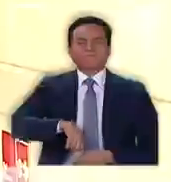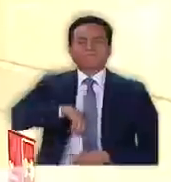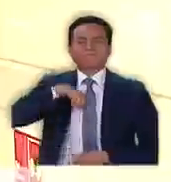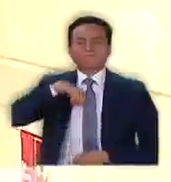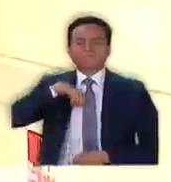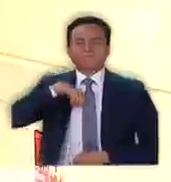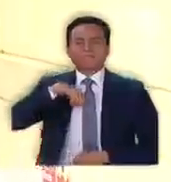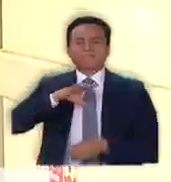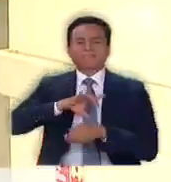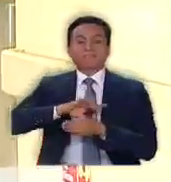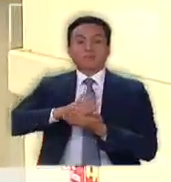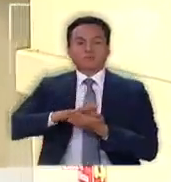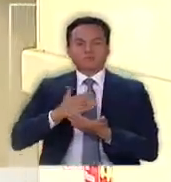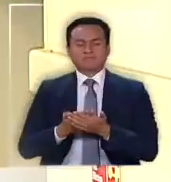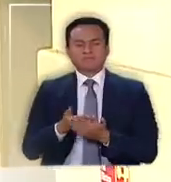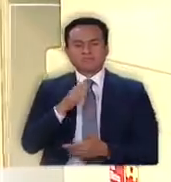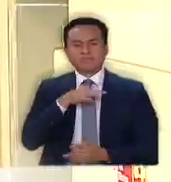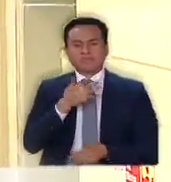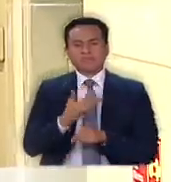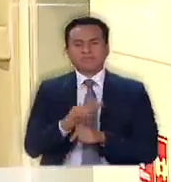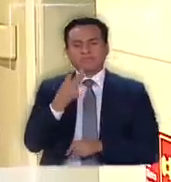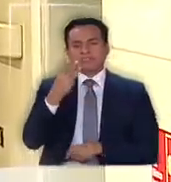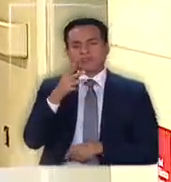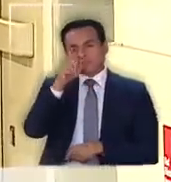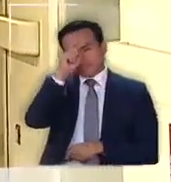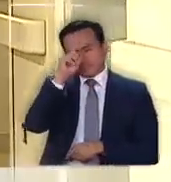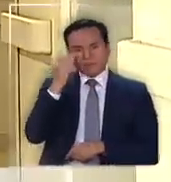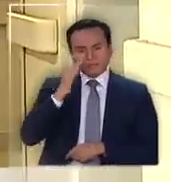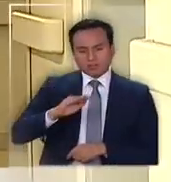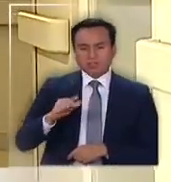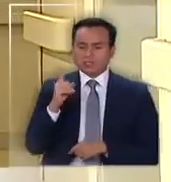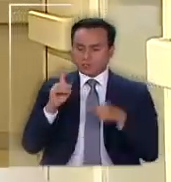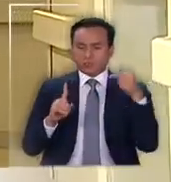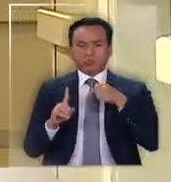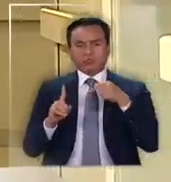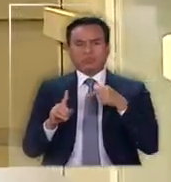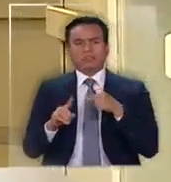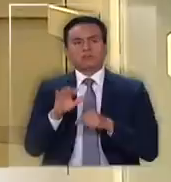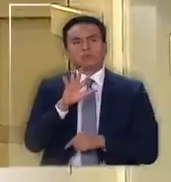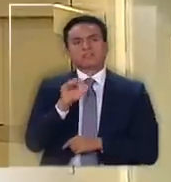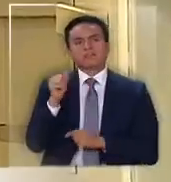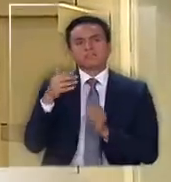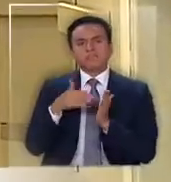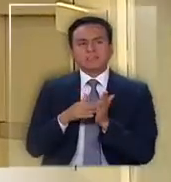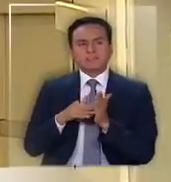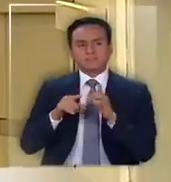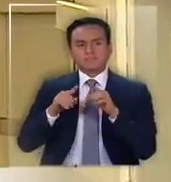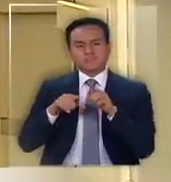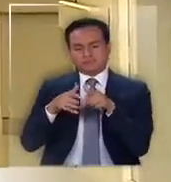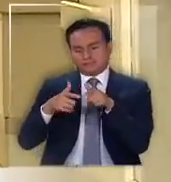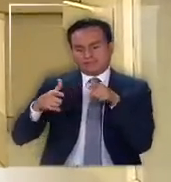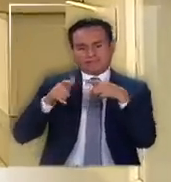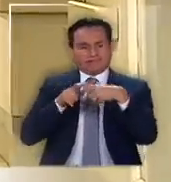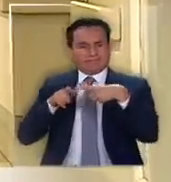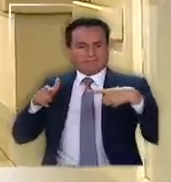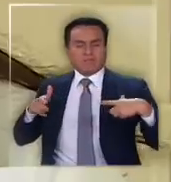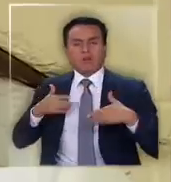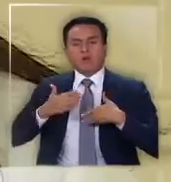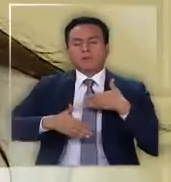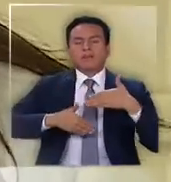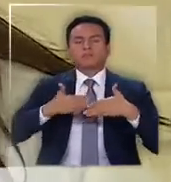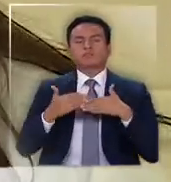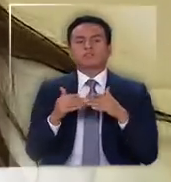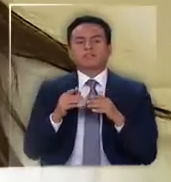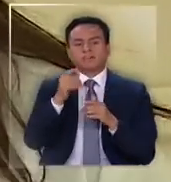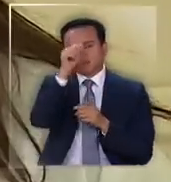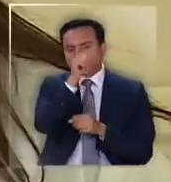enorgullece: la salud. En Chile solo hay 3 hospitales pediátricos y este es uno de ellos. 56.000 metros cuadrados. Operamos una